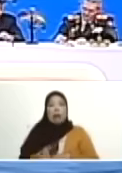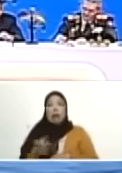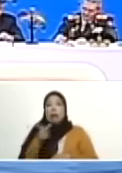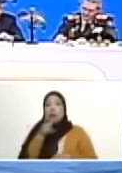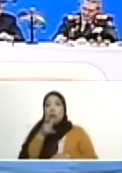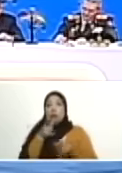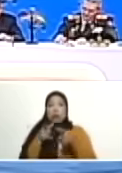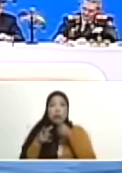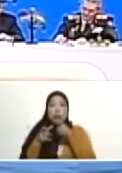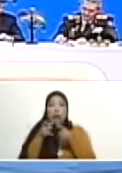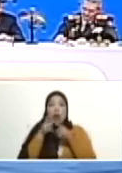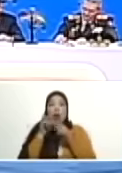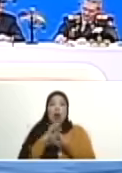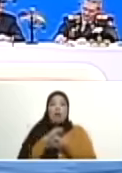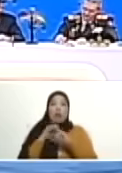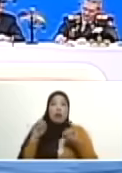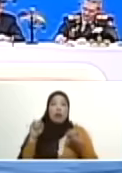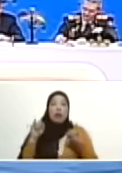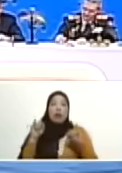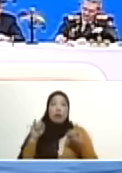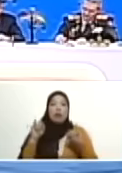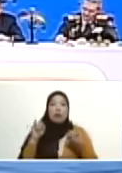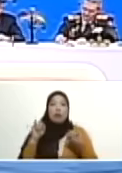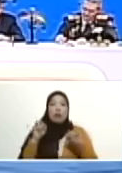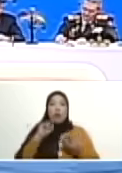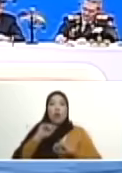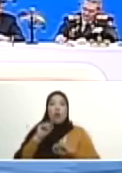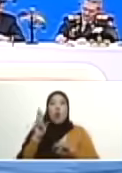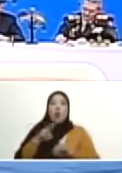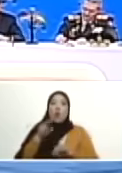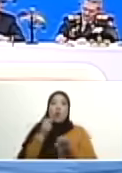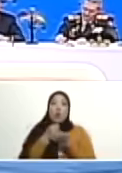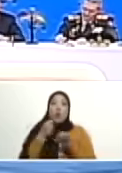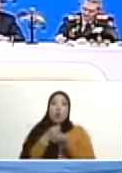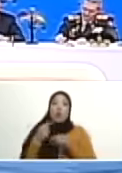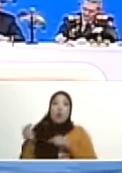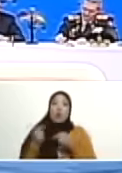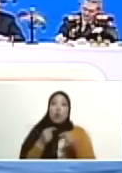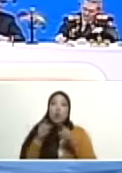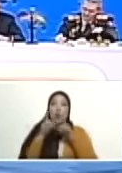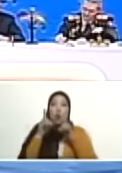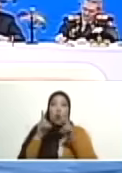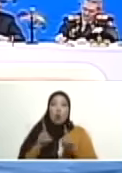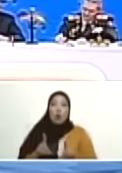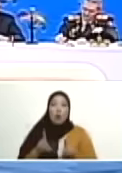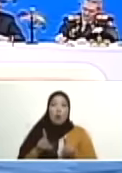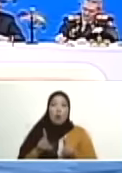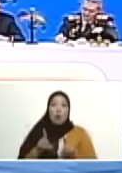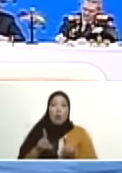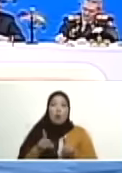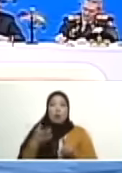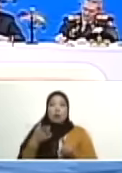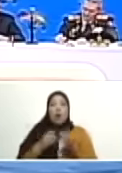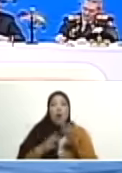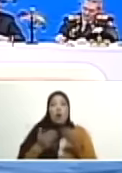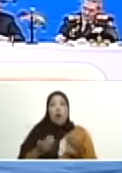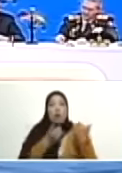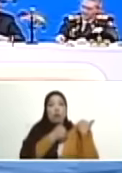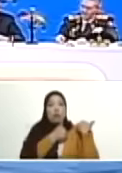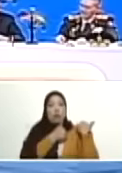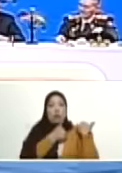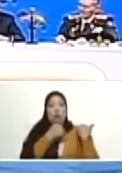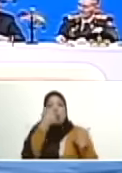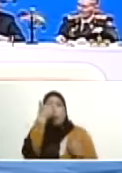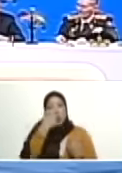y al final Ban Ki-moon designa como su representante